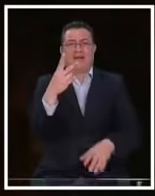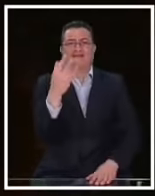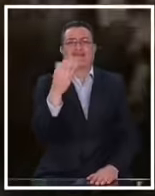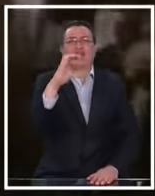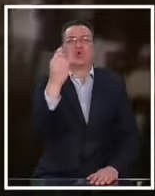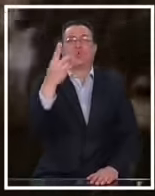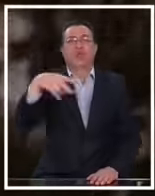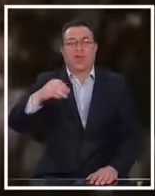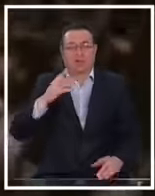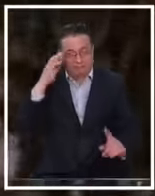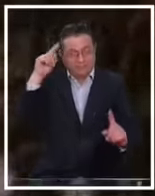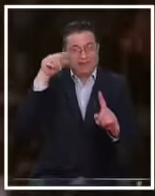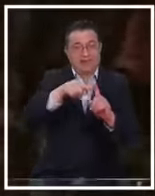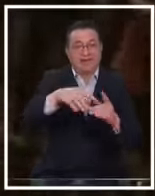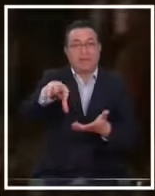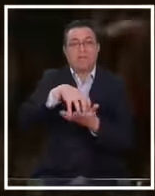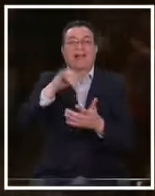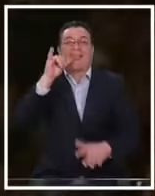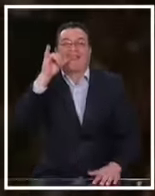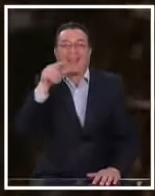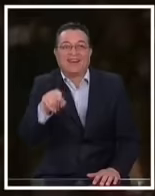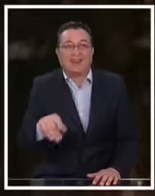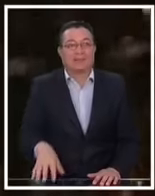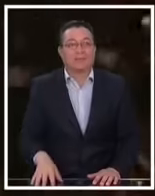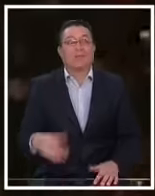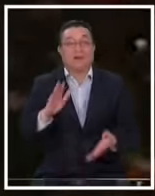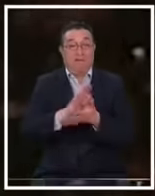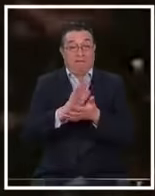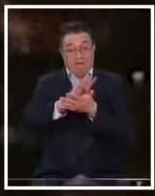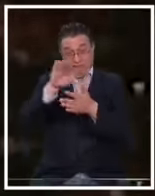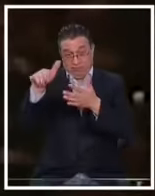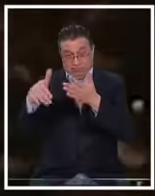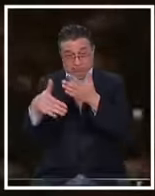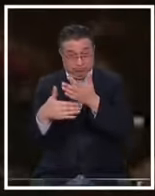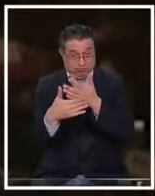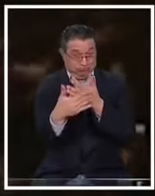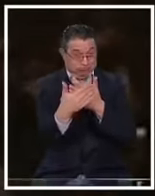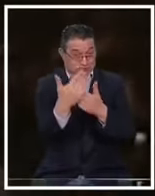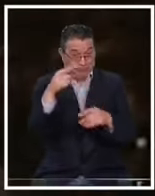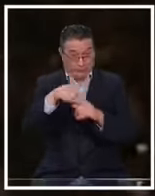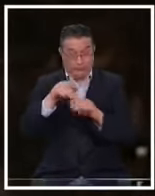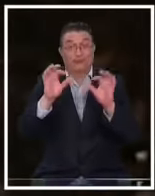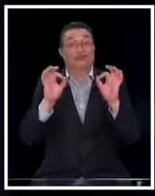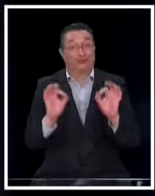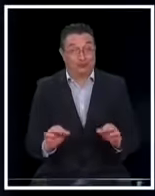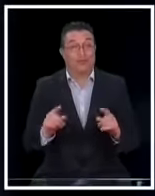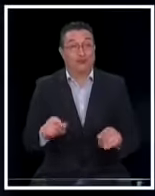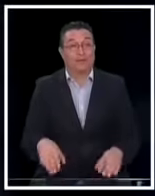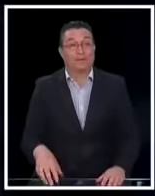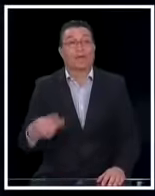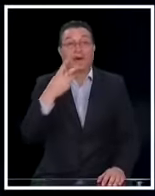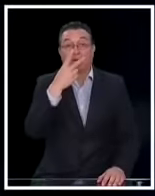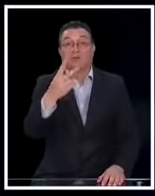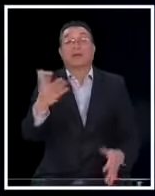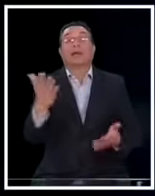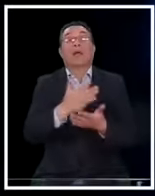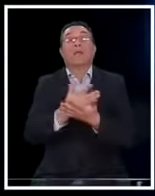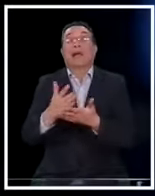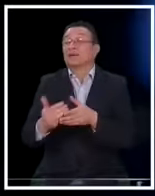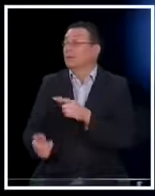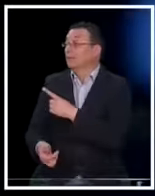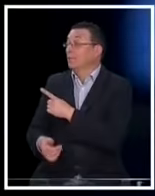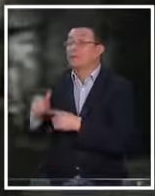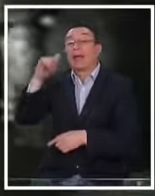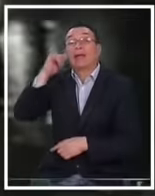Plaza Italia. Tanto aparentemente habrá fiesta, por lo menos hasta muy, muy avanzada la madrugada. Veamos lo que está ocurriendo en la ciudad